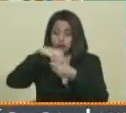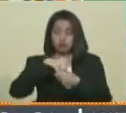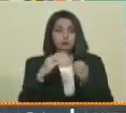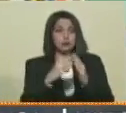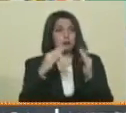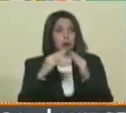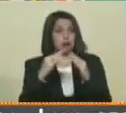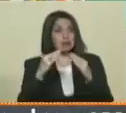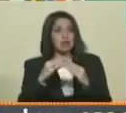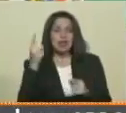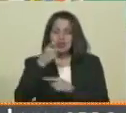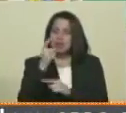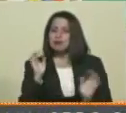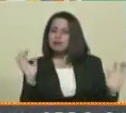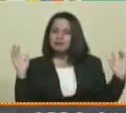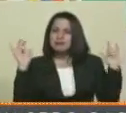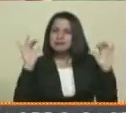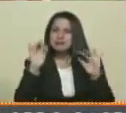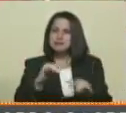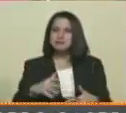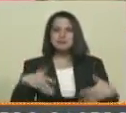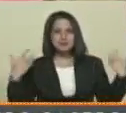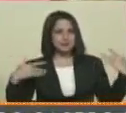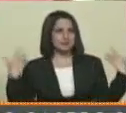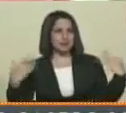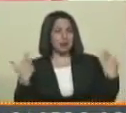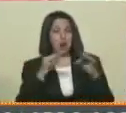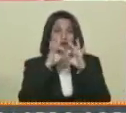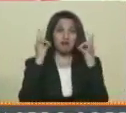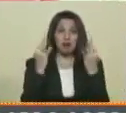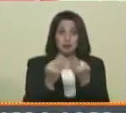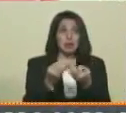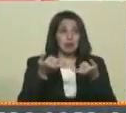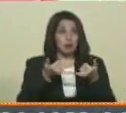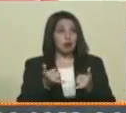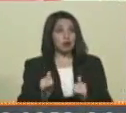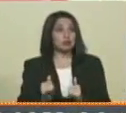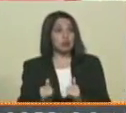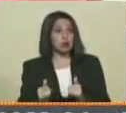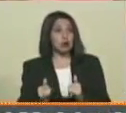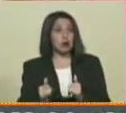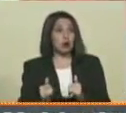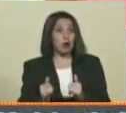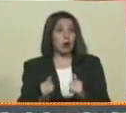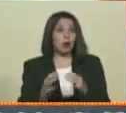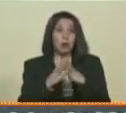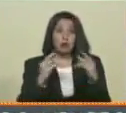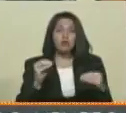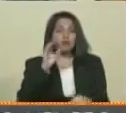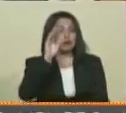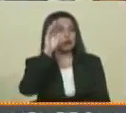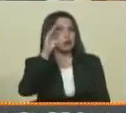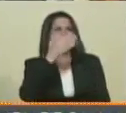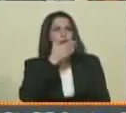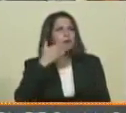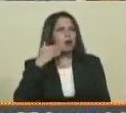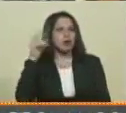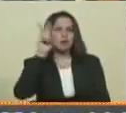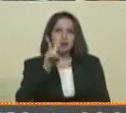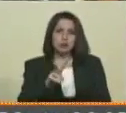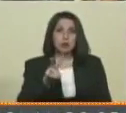lo hagan con alegría, con entusiasmo, por su familia, por nuestros hijos, como lo acaba de decir Winston, por el futuro de nuestro país. Así que